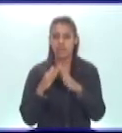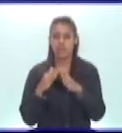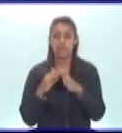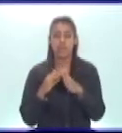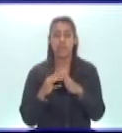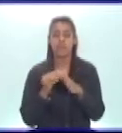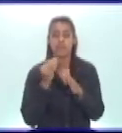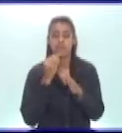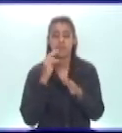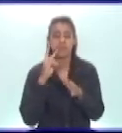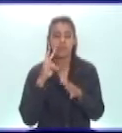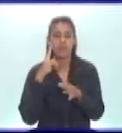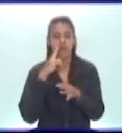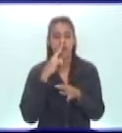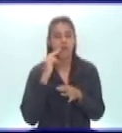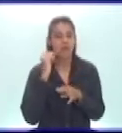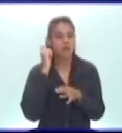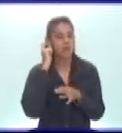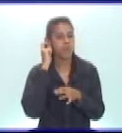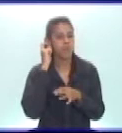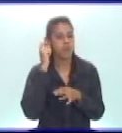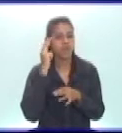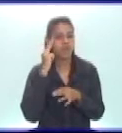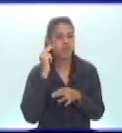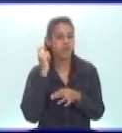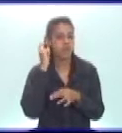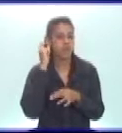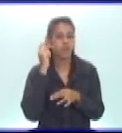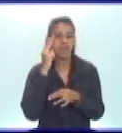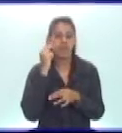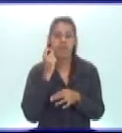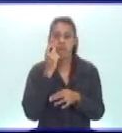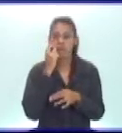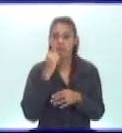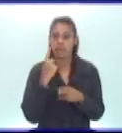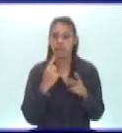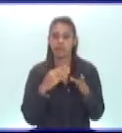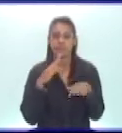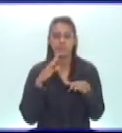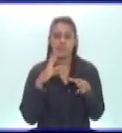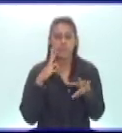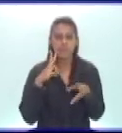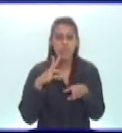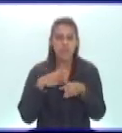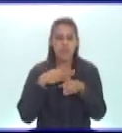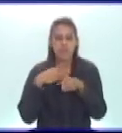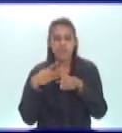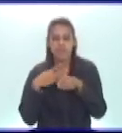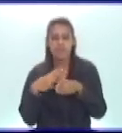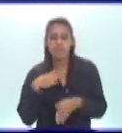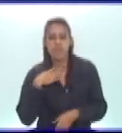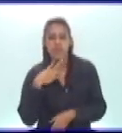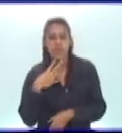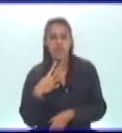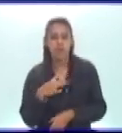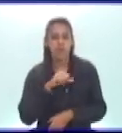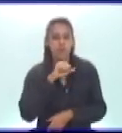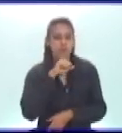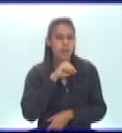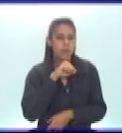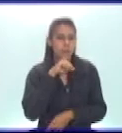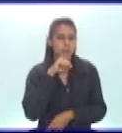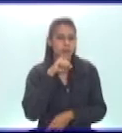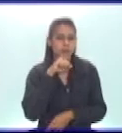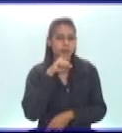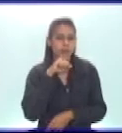está la mamá y está el papá. Pues el niño tiene que saber, o por lo menos intentar diferenciar la voz de mamá